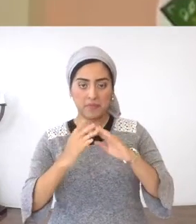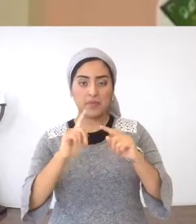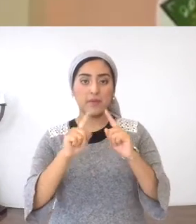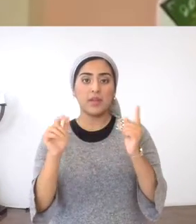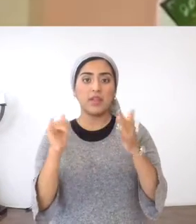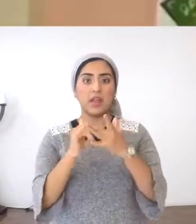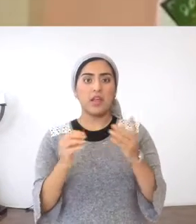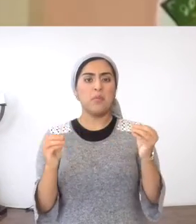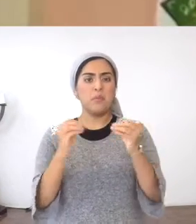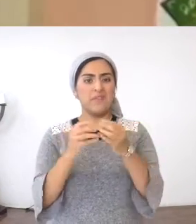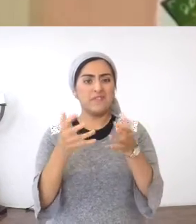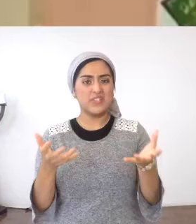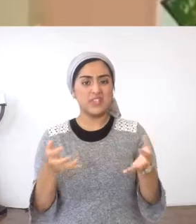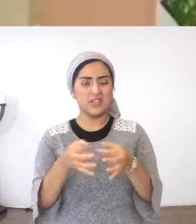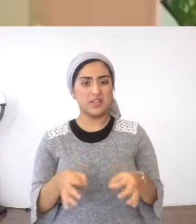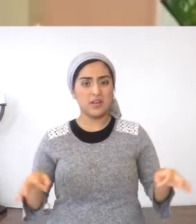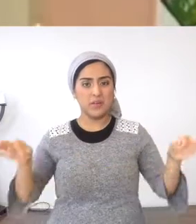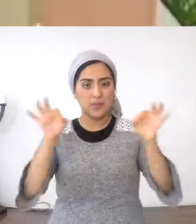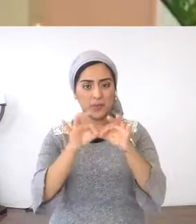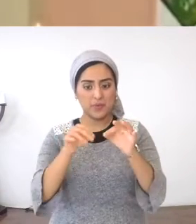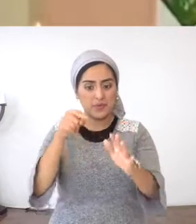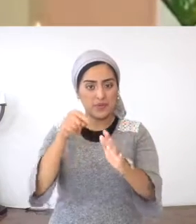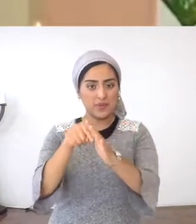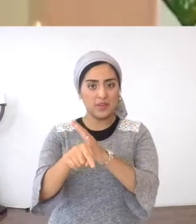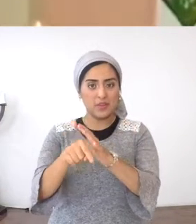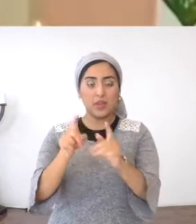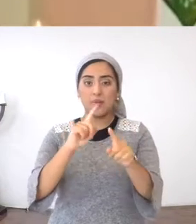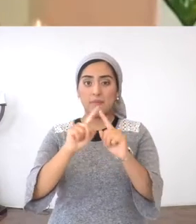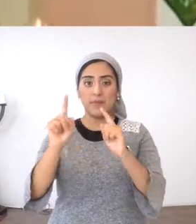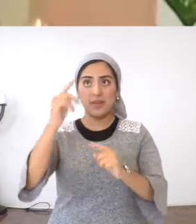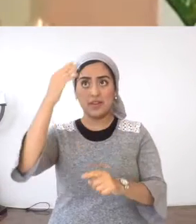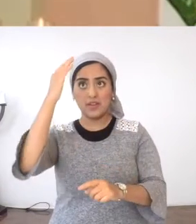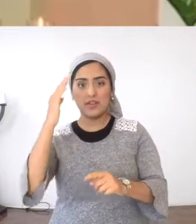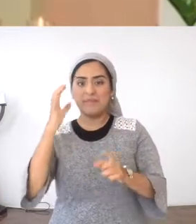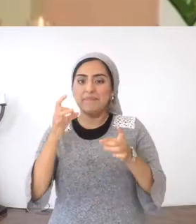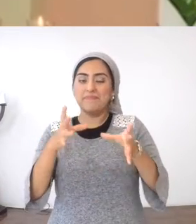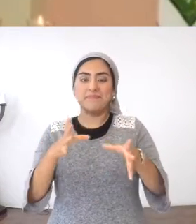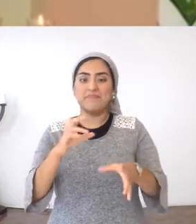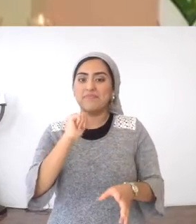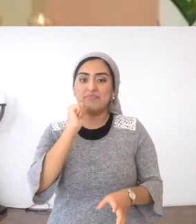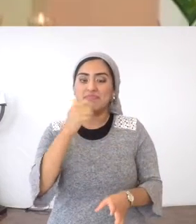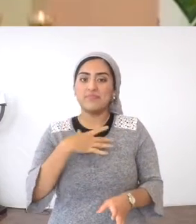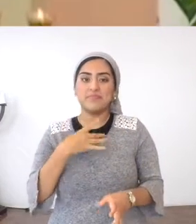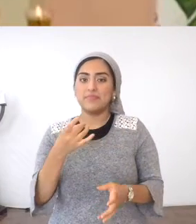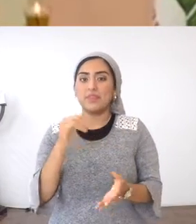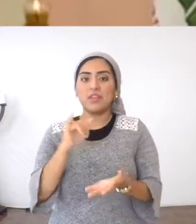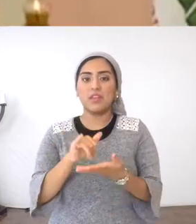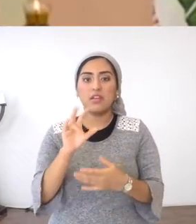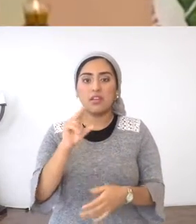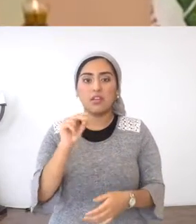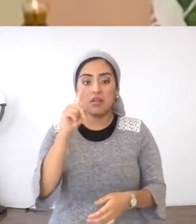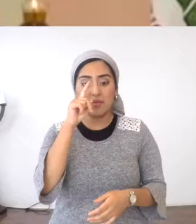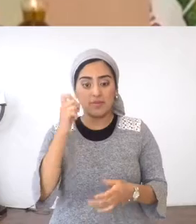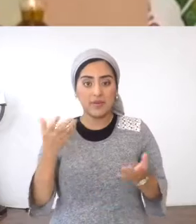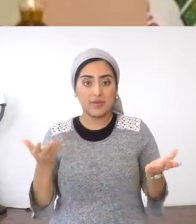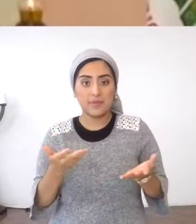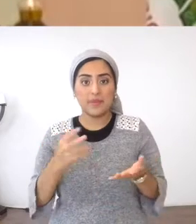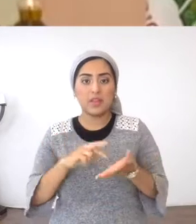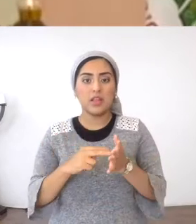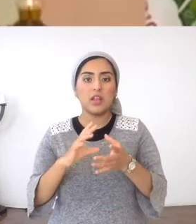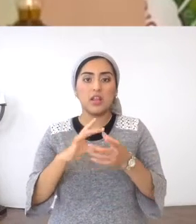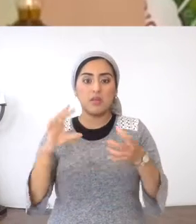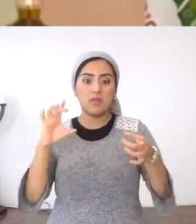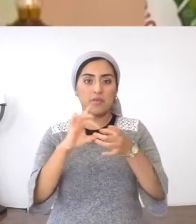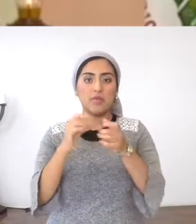De los otros sacrificios que también son abominables Ante los ojos de Yahweh, ante los ojos del Eterno Porque aquí involucra